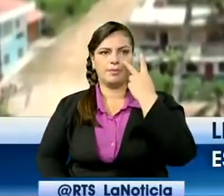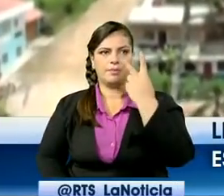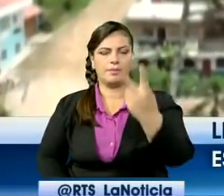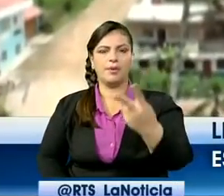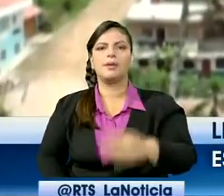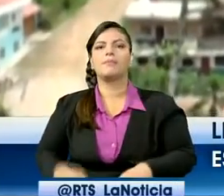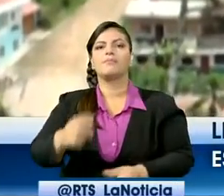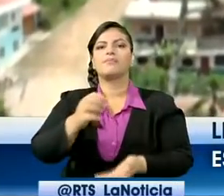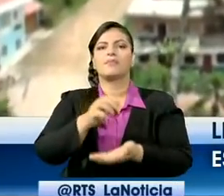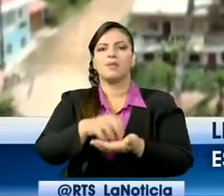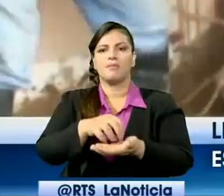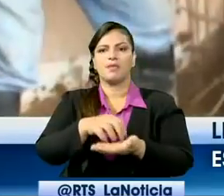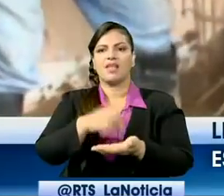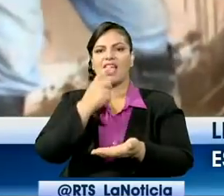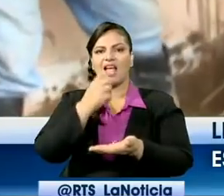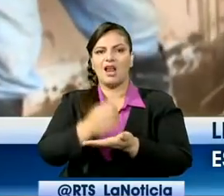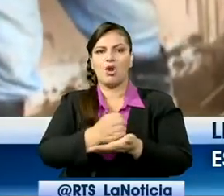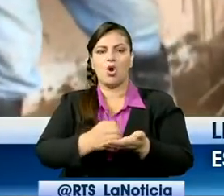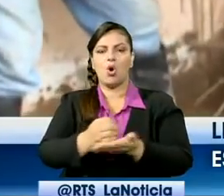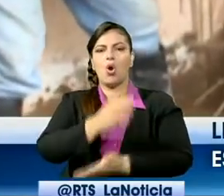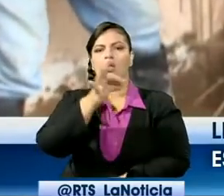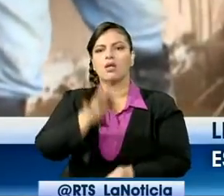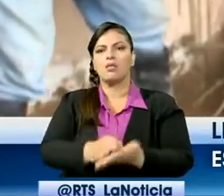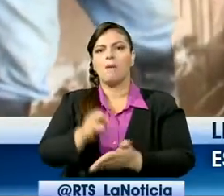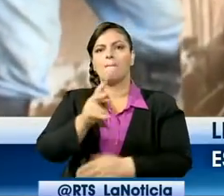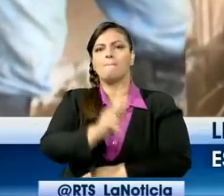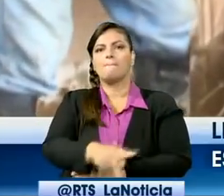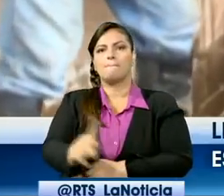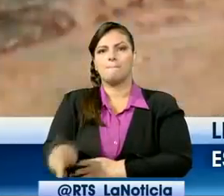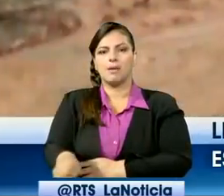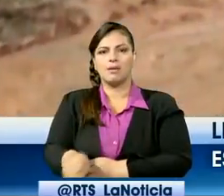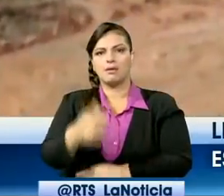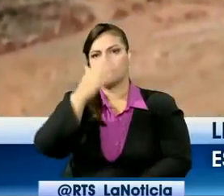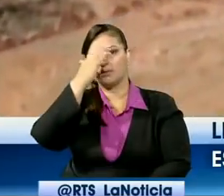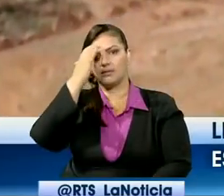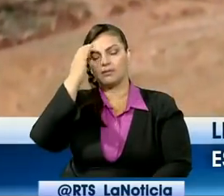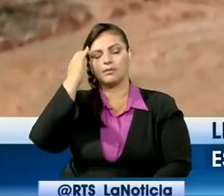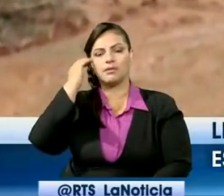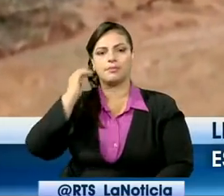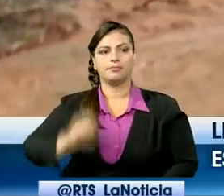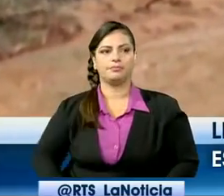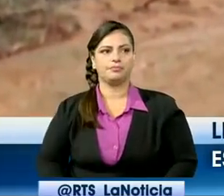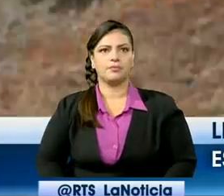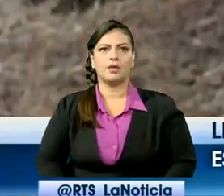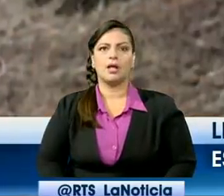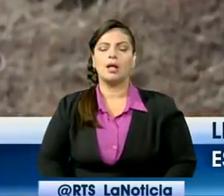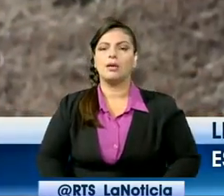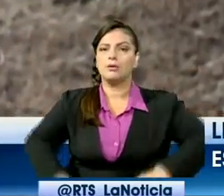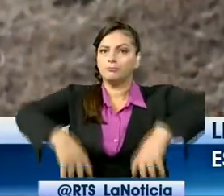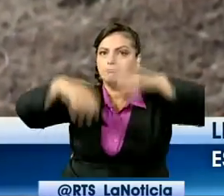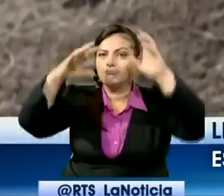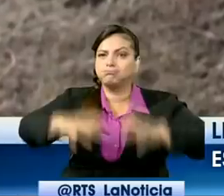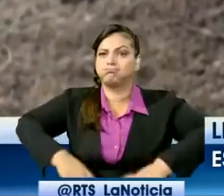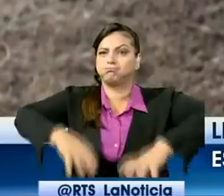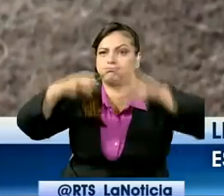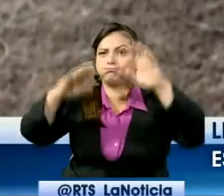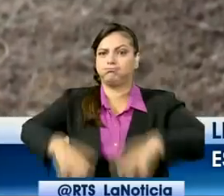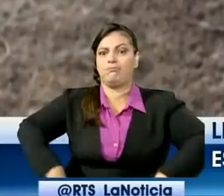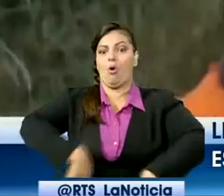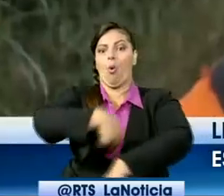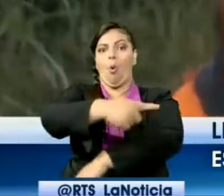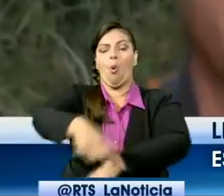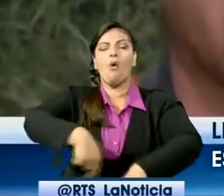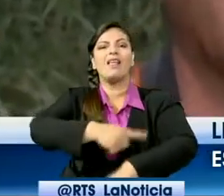Piñas. Un fuerte aguacero de más de 6 horas provocó afectaciones en carreteras, viviendas y en una unidad